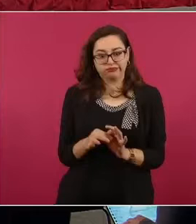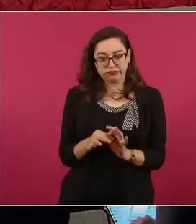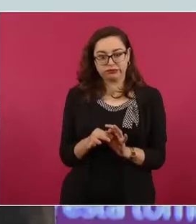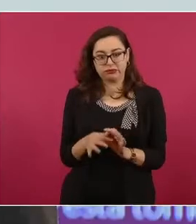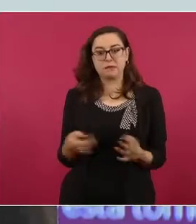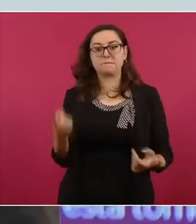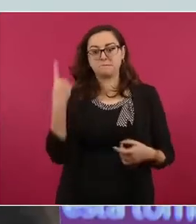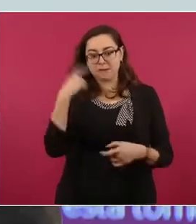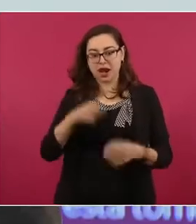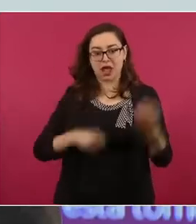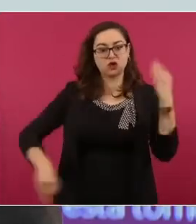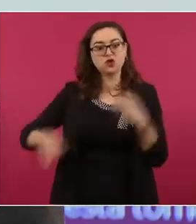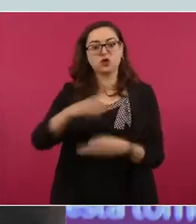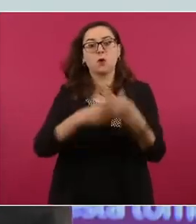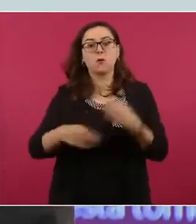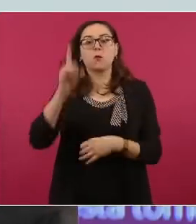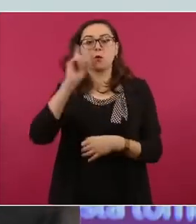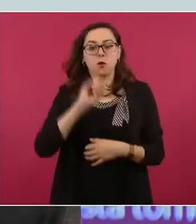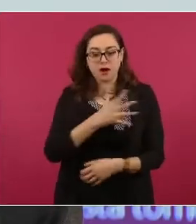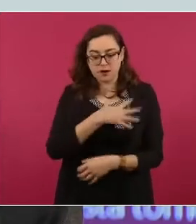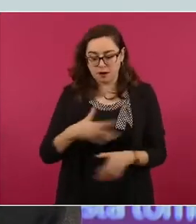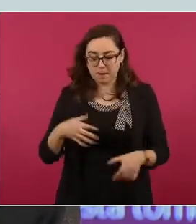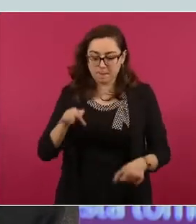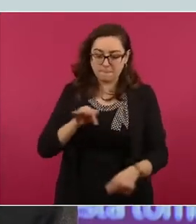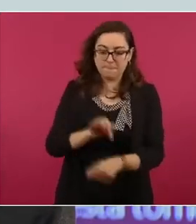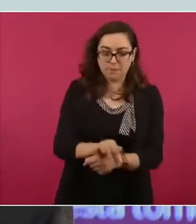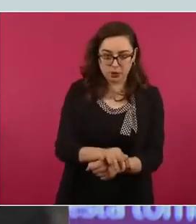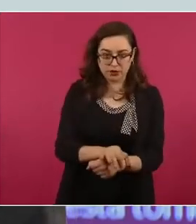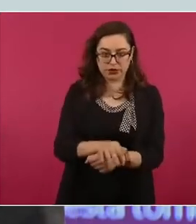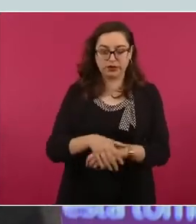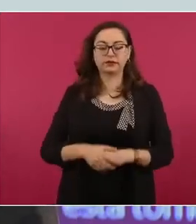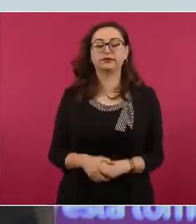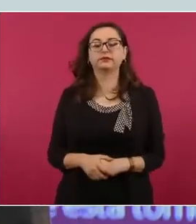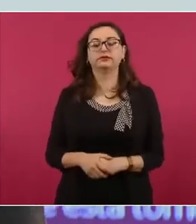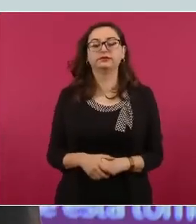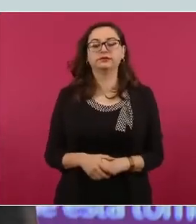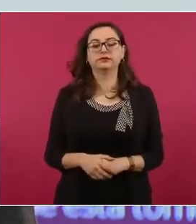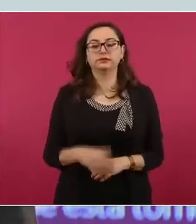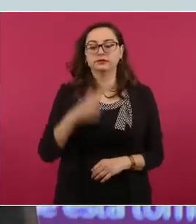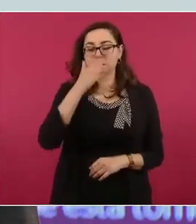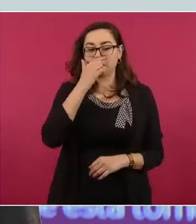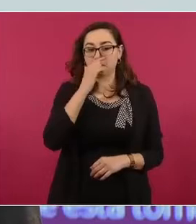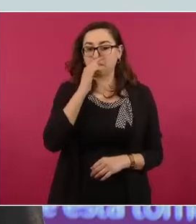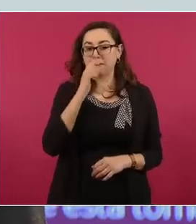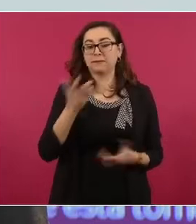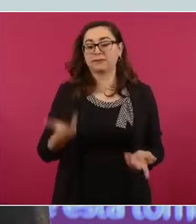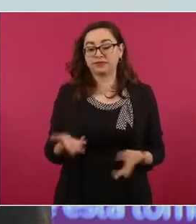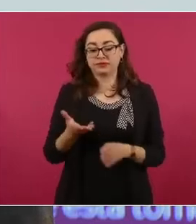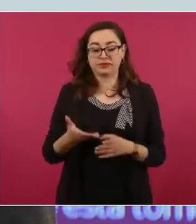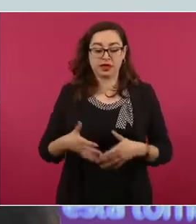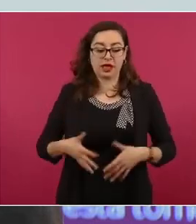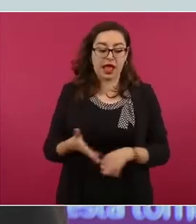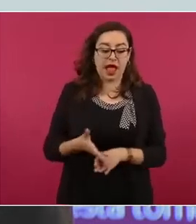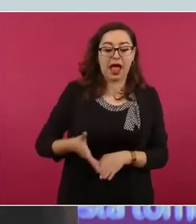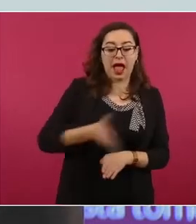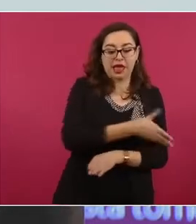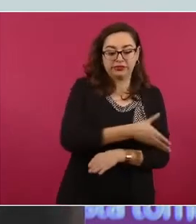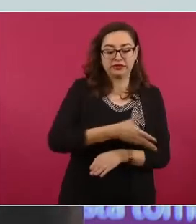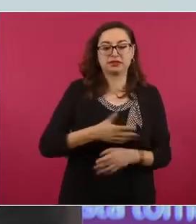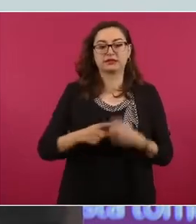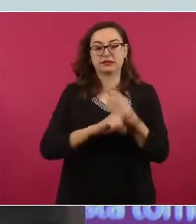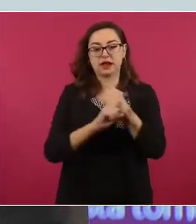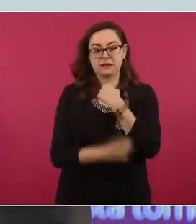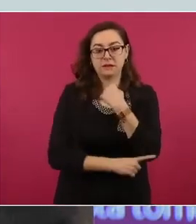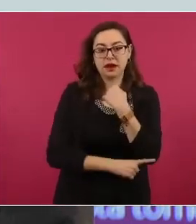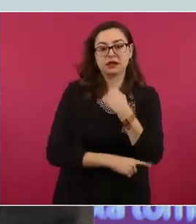su salud, en todo el proceso, desde antes del embarazo, durante el embarazo y